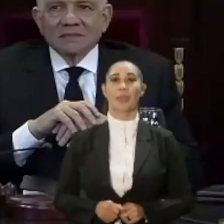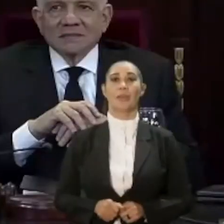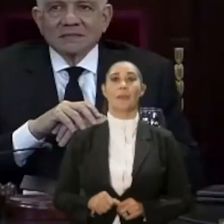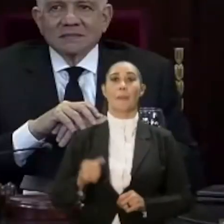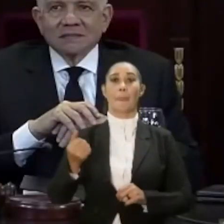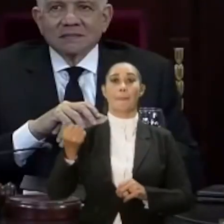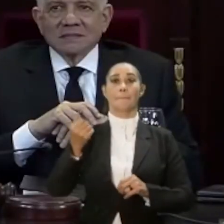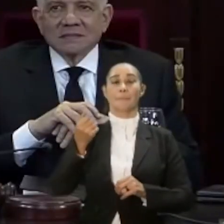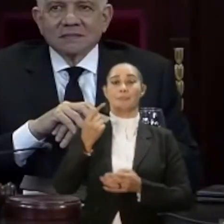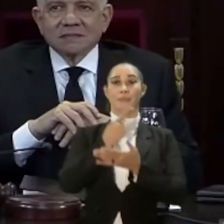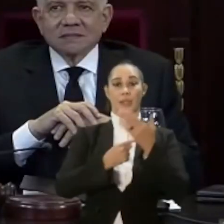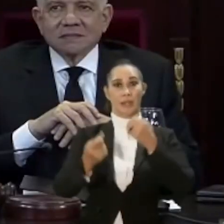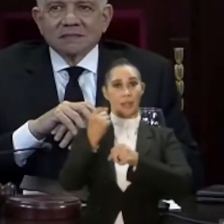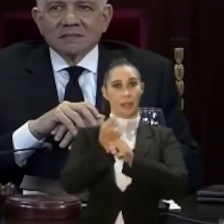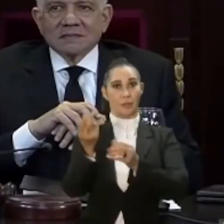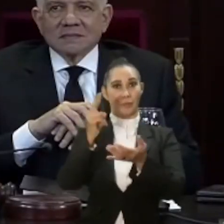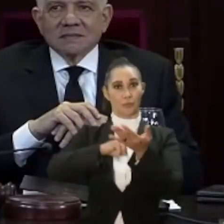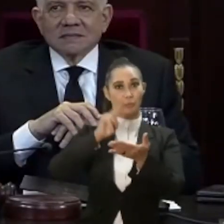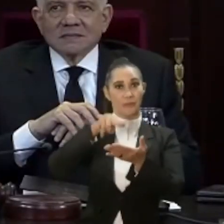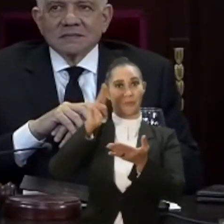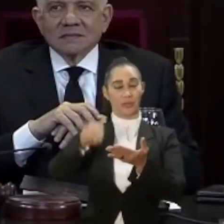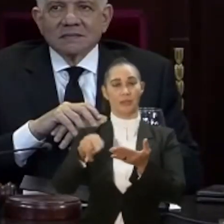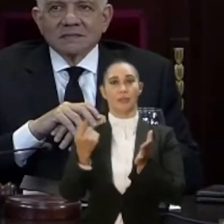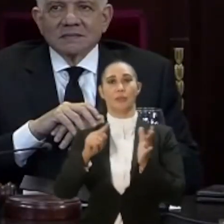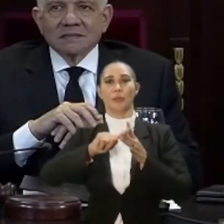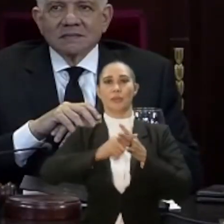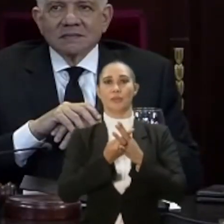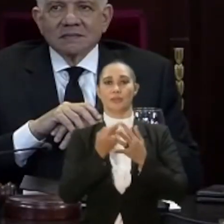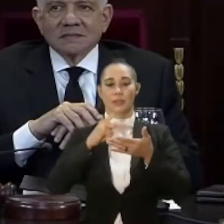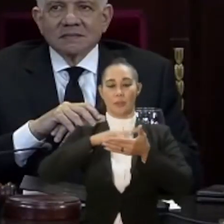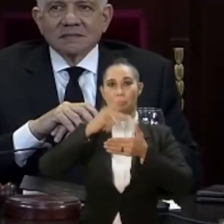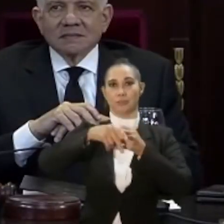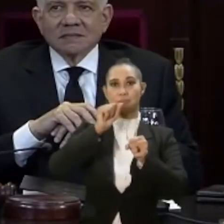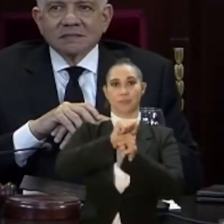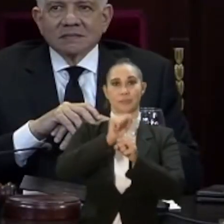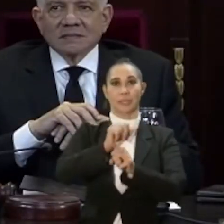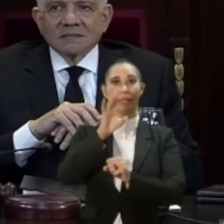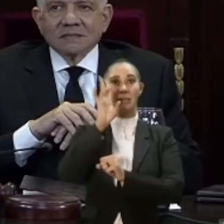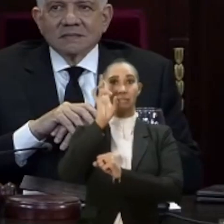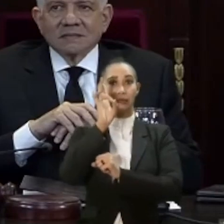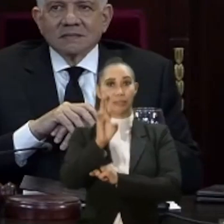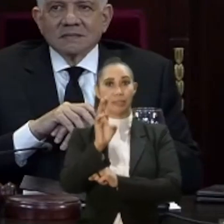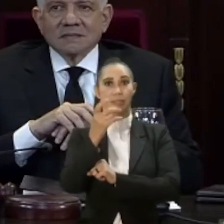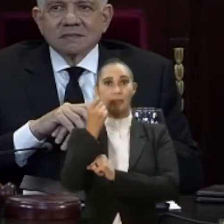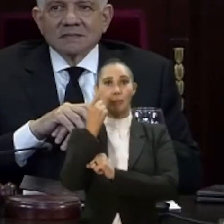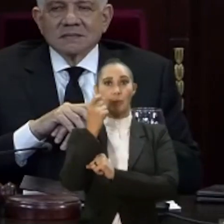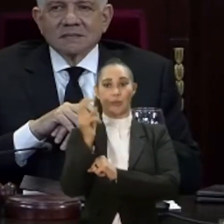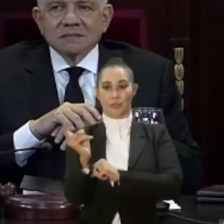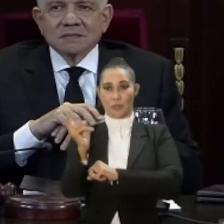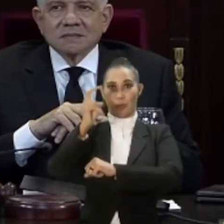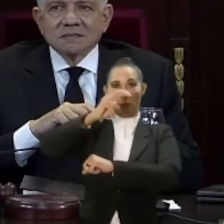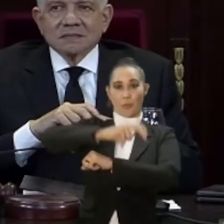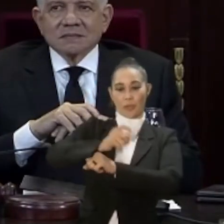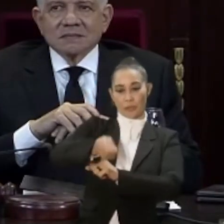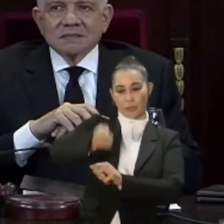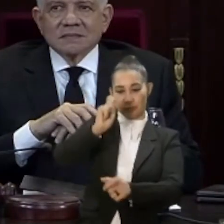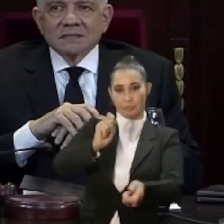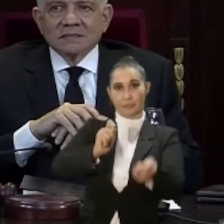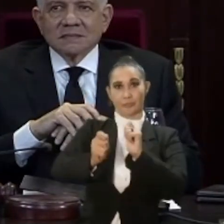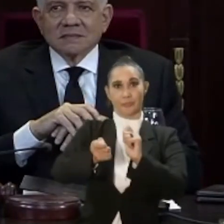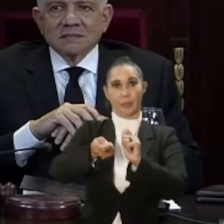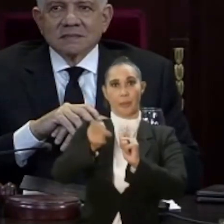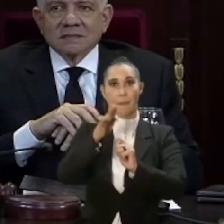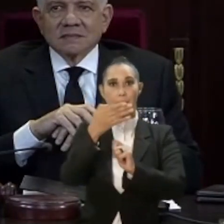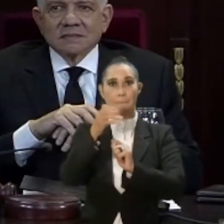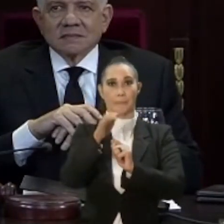durante el pasado 2022 dimos comienzo a las obras de 7 de los 11 muelles pesqueros más que